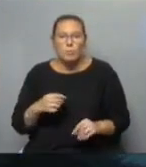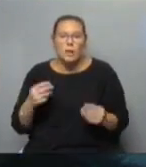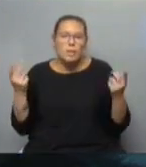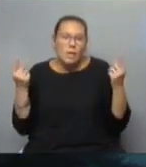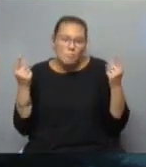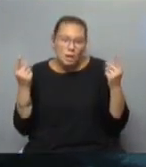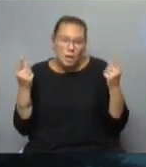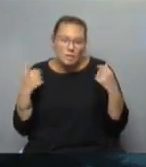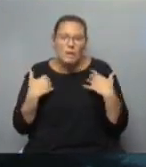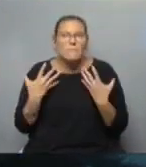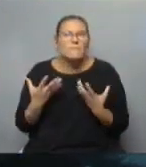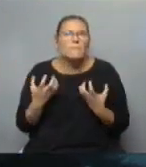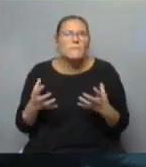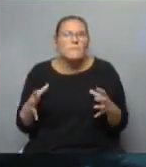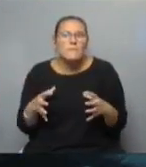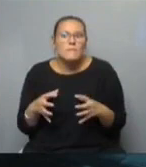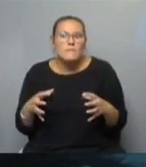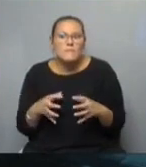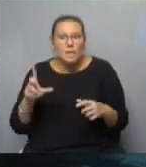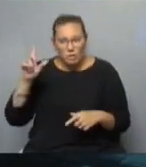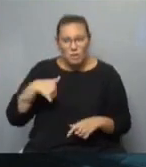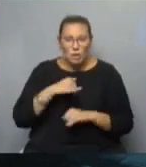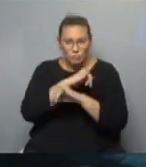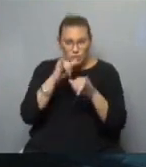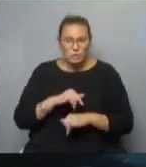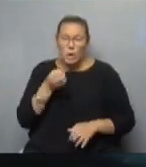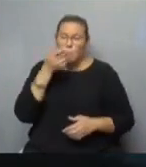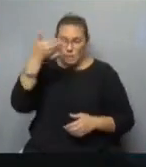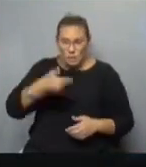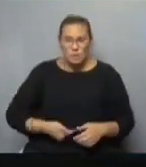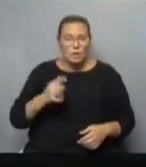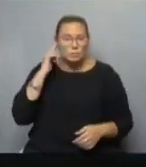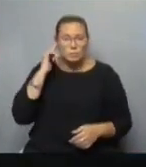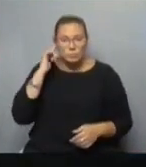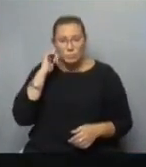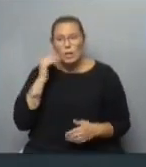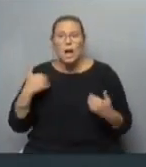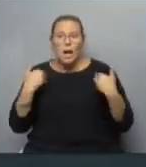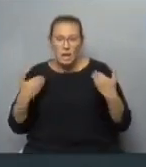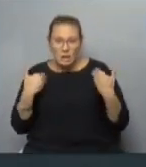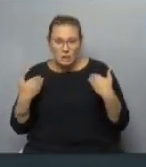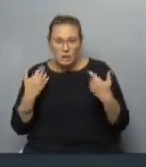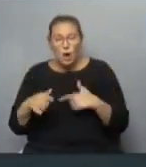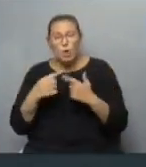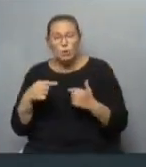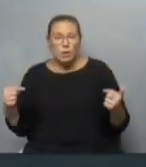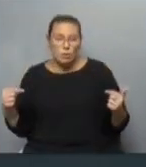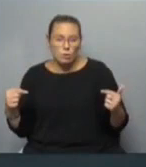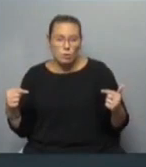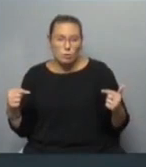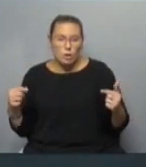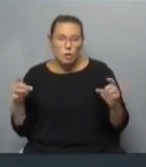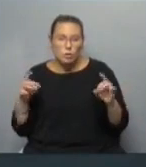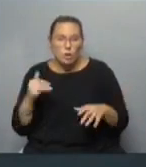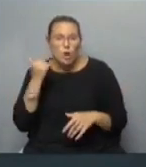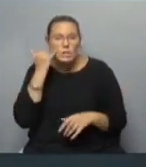una forma de deseo que produce felicidad, produce bienestar, produce alegría, de repente otras cosas que no son solamente